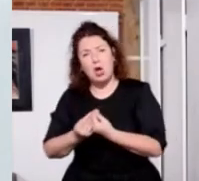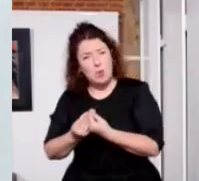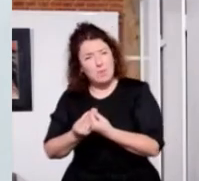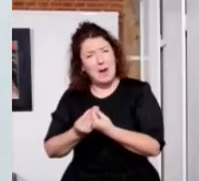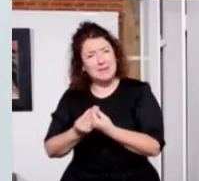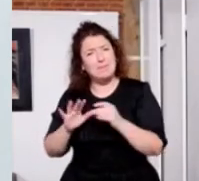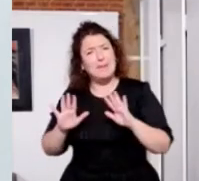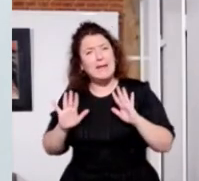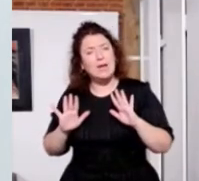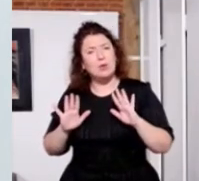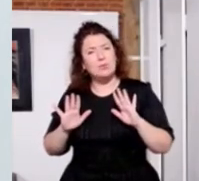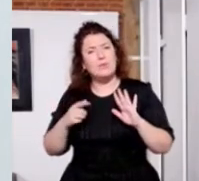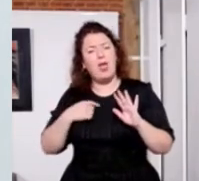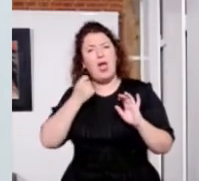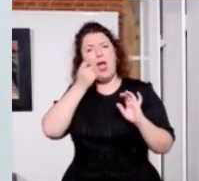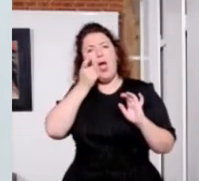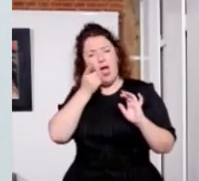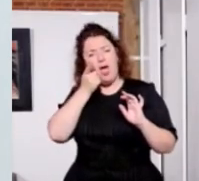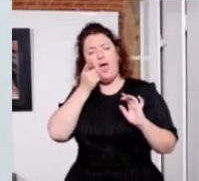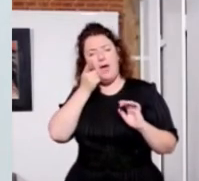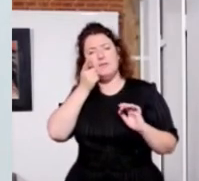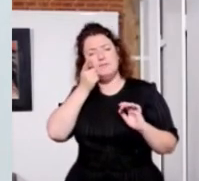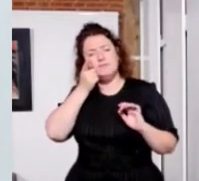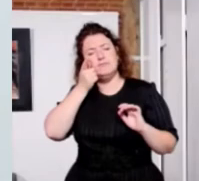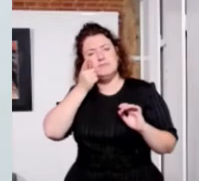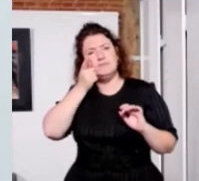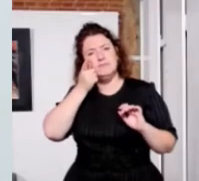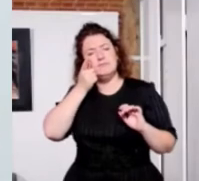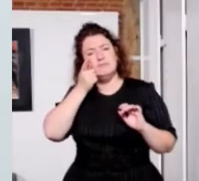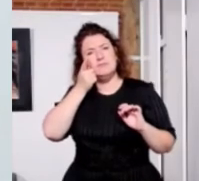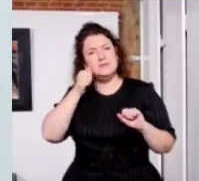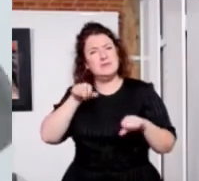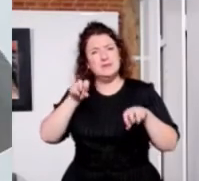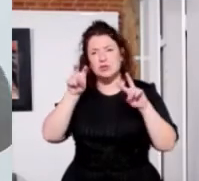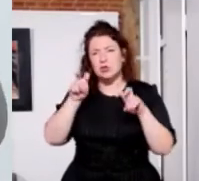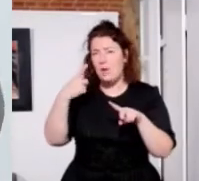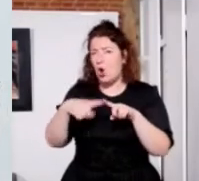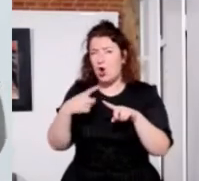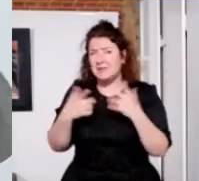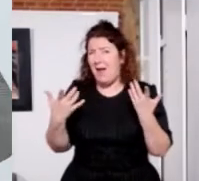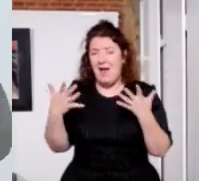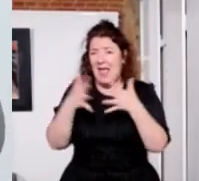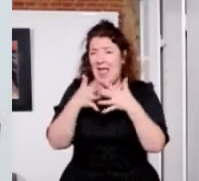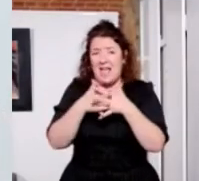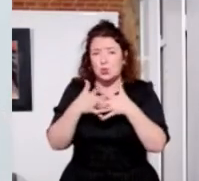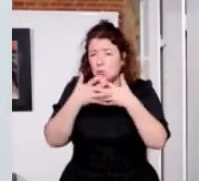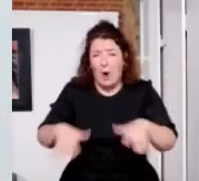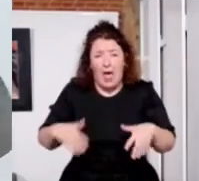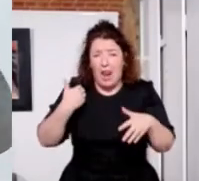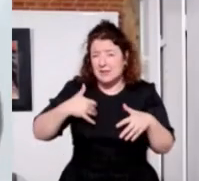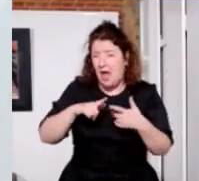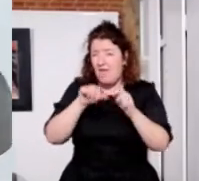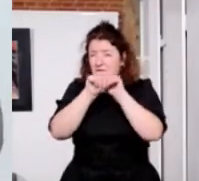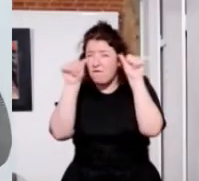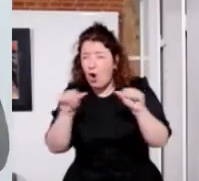acompaño, me doy cuenta de que hay cuestiones estructurales, cuestiones del sistema, cuestiones del